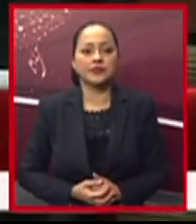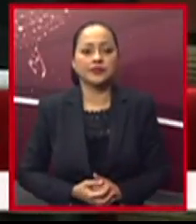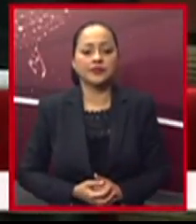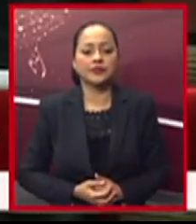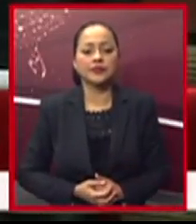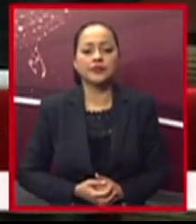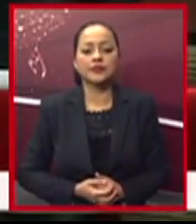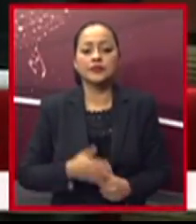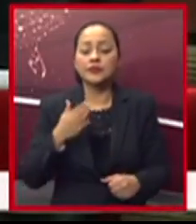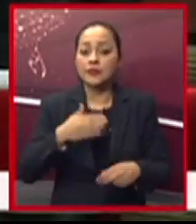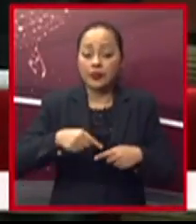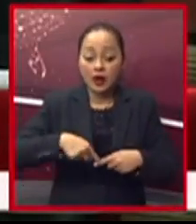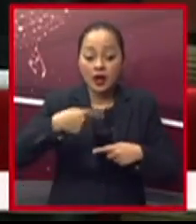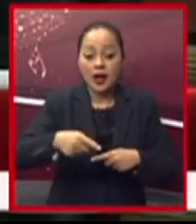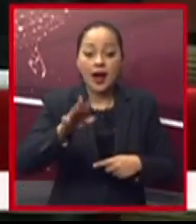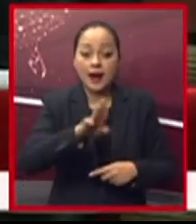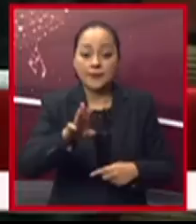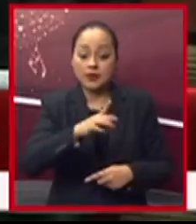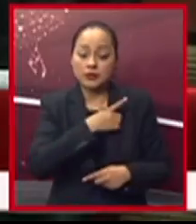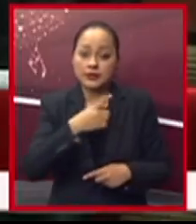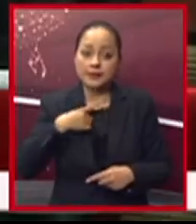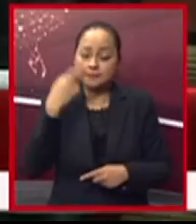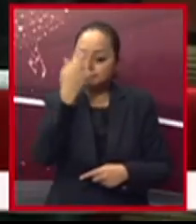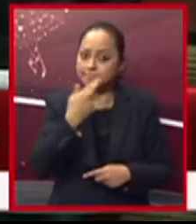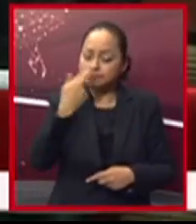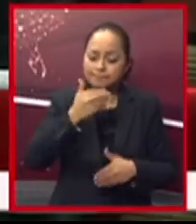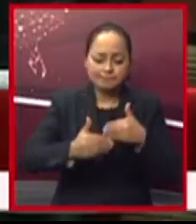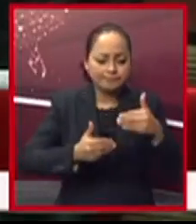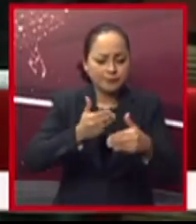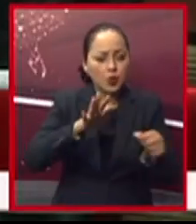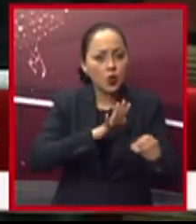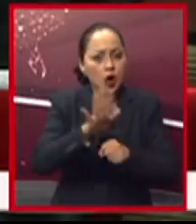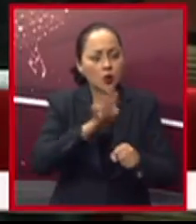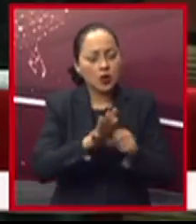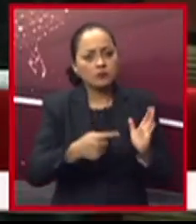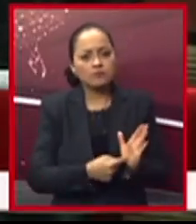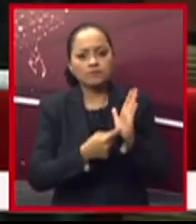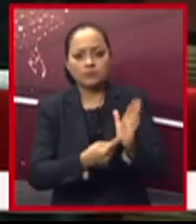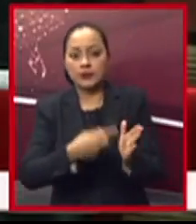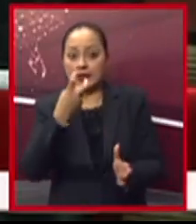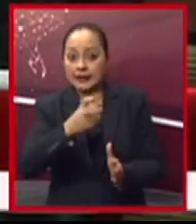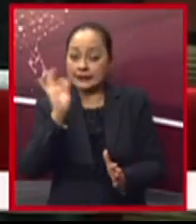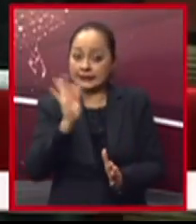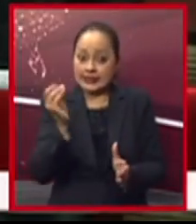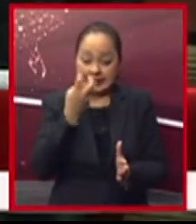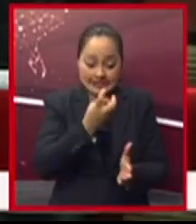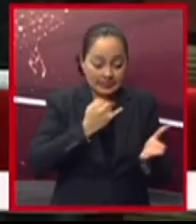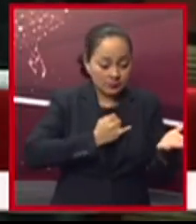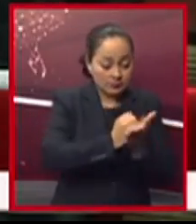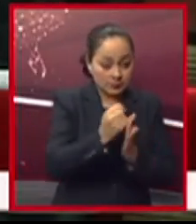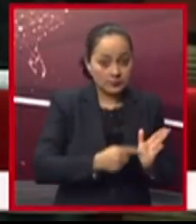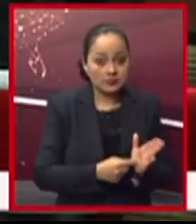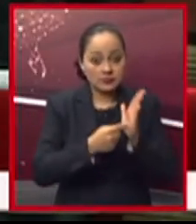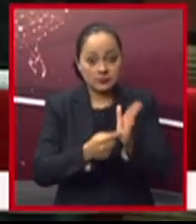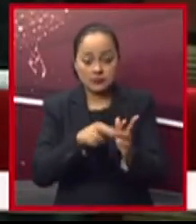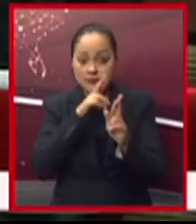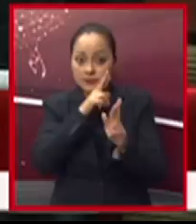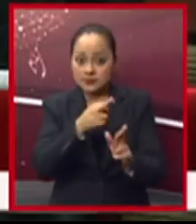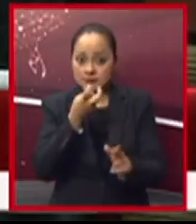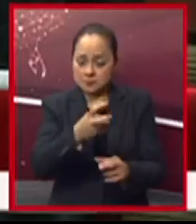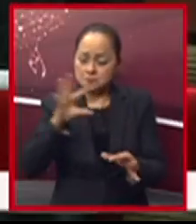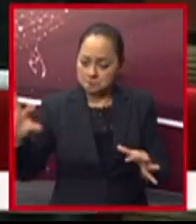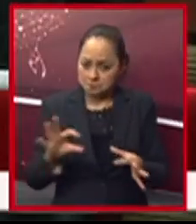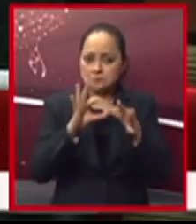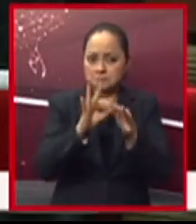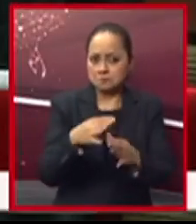Que de aquí al miércoles podamos evaluar cuál es el avance. Si el avance de esa dictaminación es